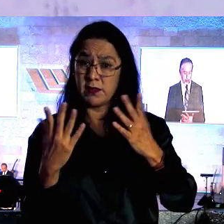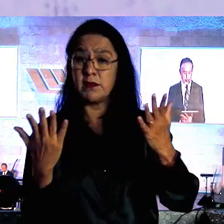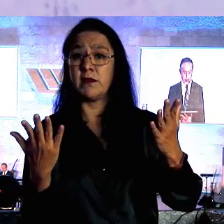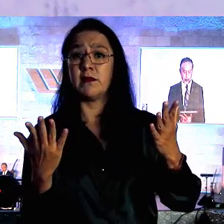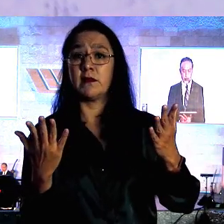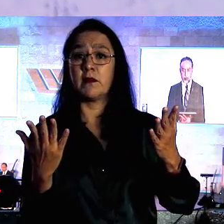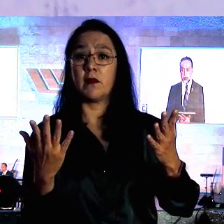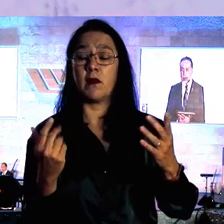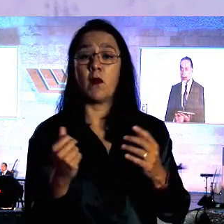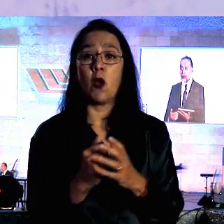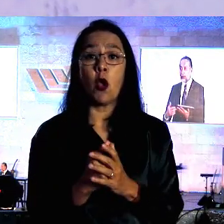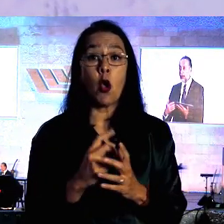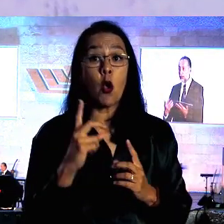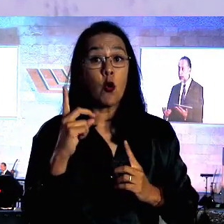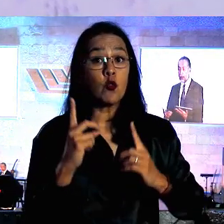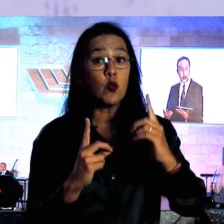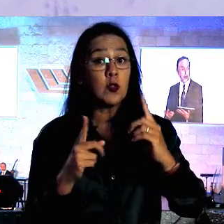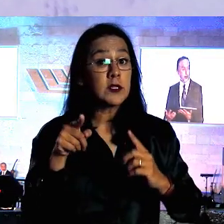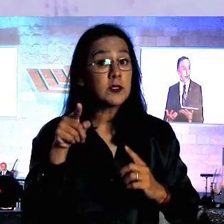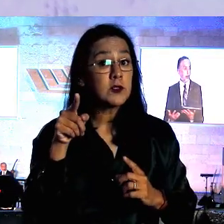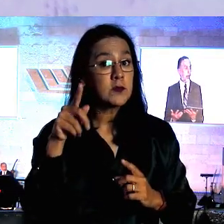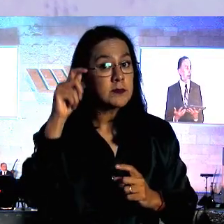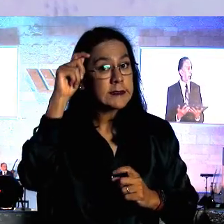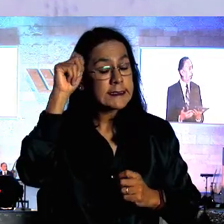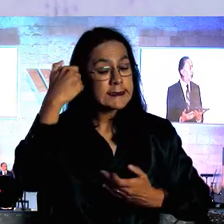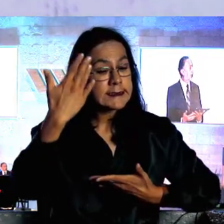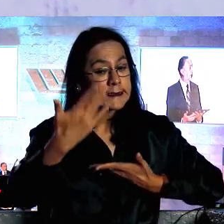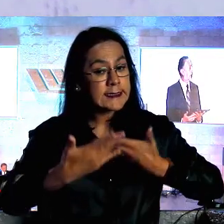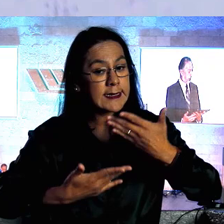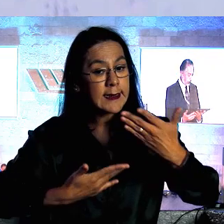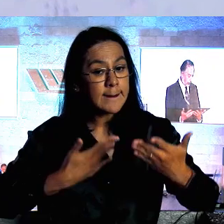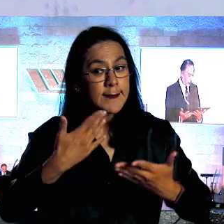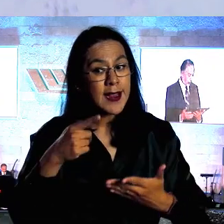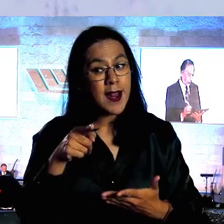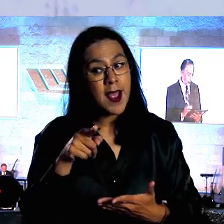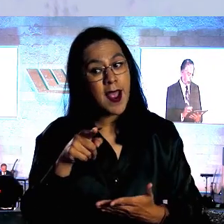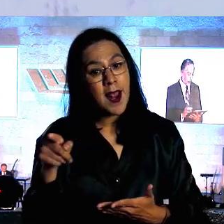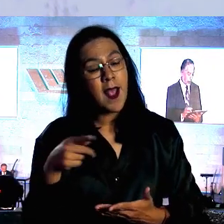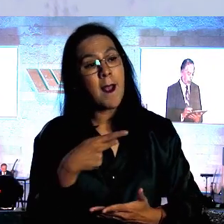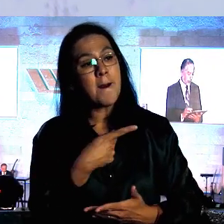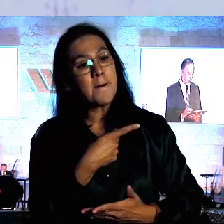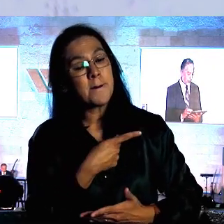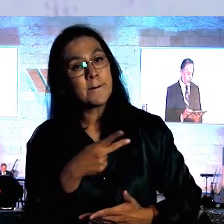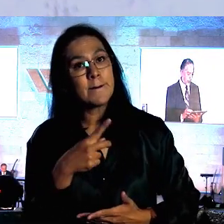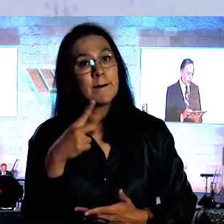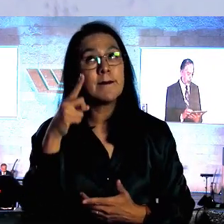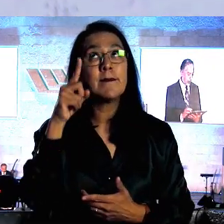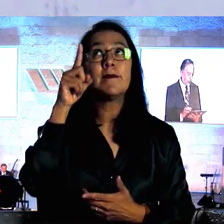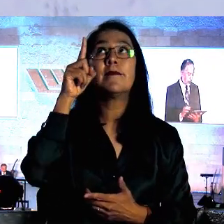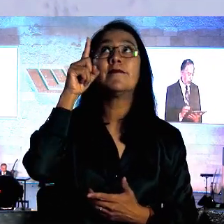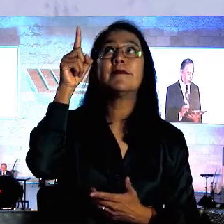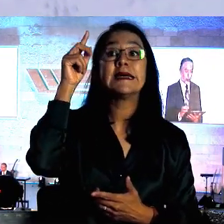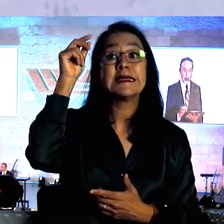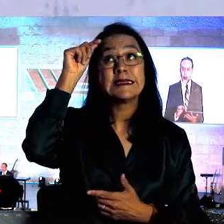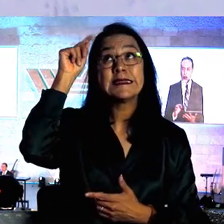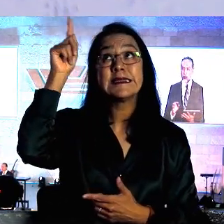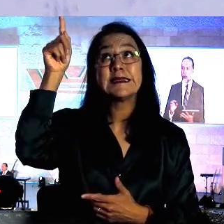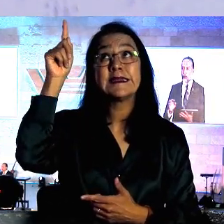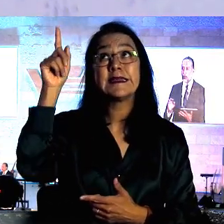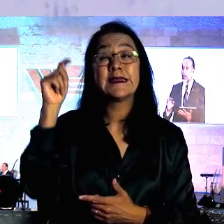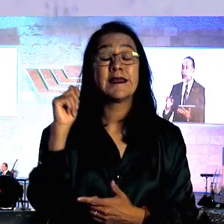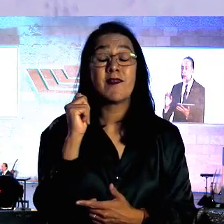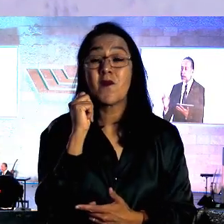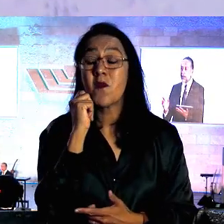le haces servir a él incondicionalmente sigues dudando